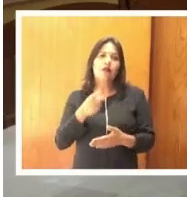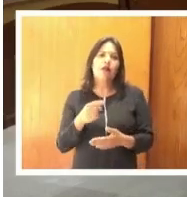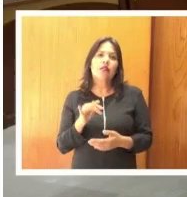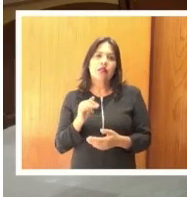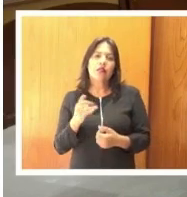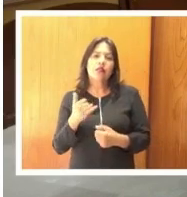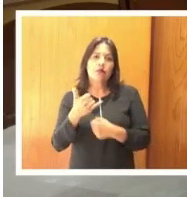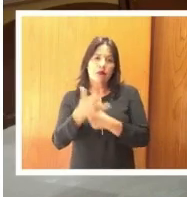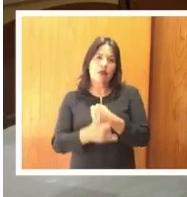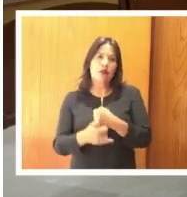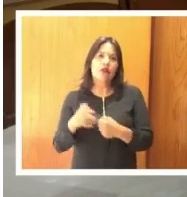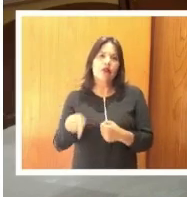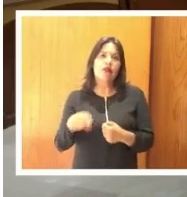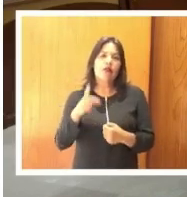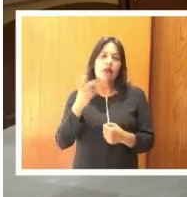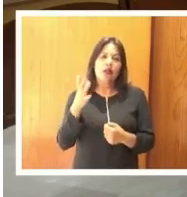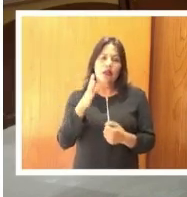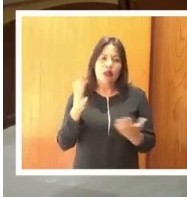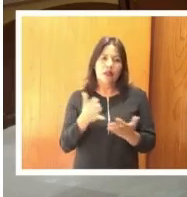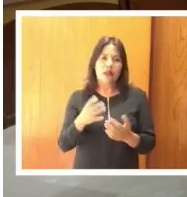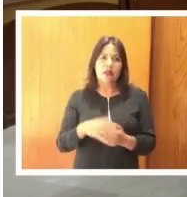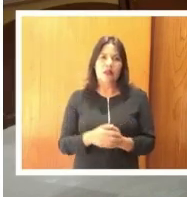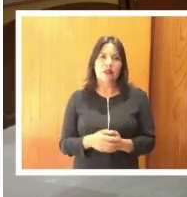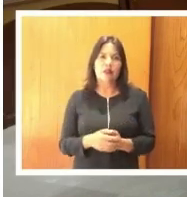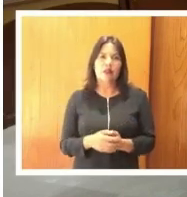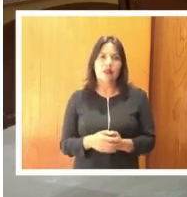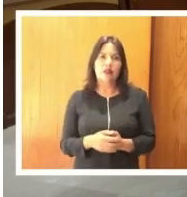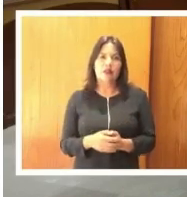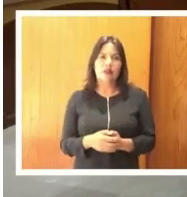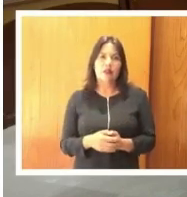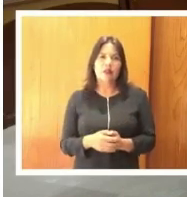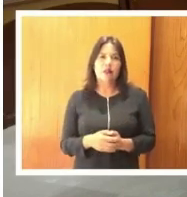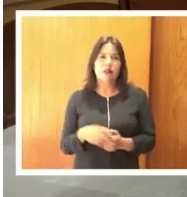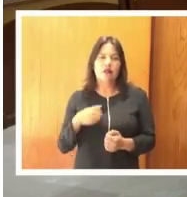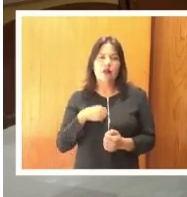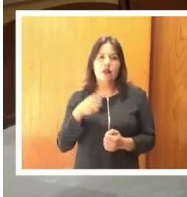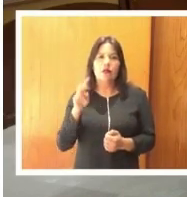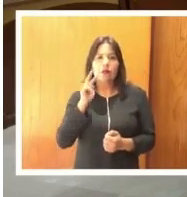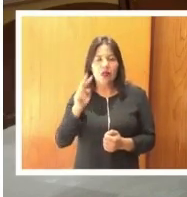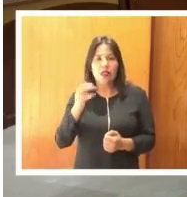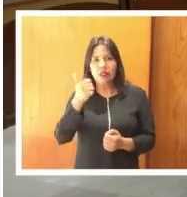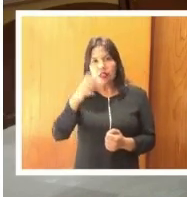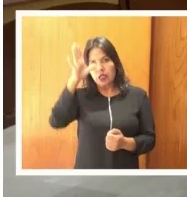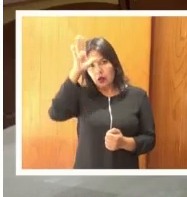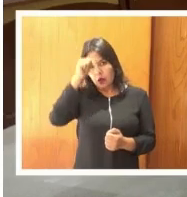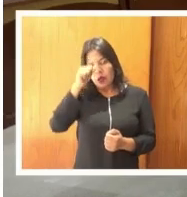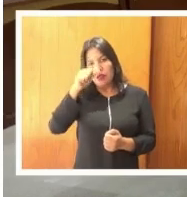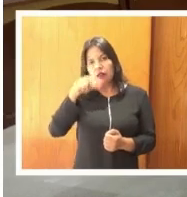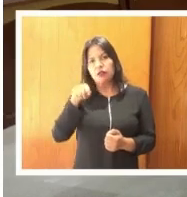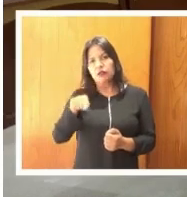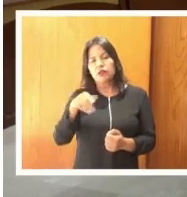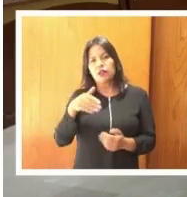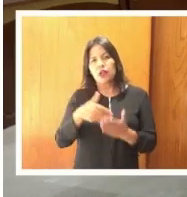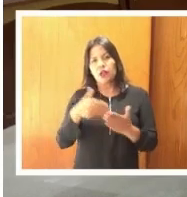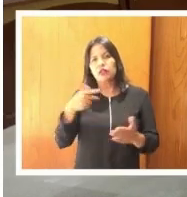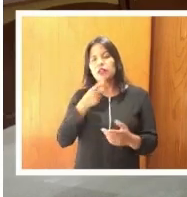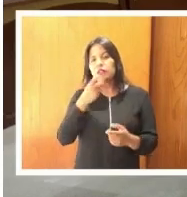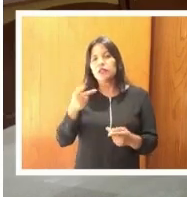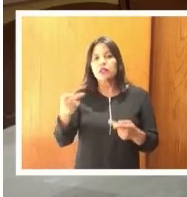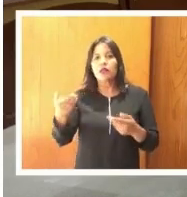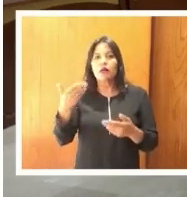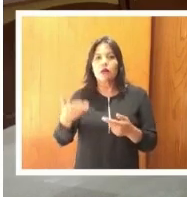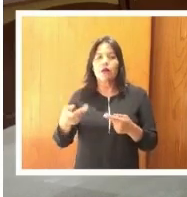su consideración previa al inicio de esta sesión, contamos en este apartado con 6 acuerdos de ampliación de plazo que proponen la